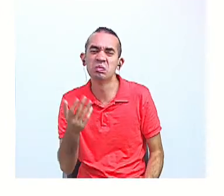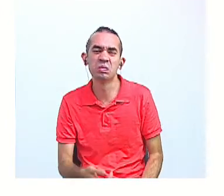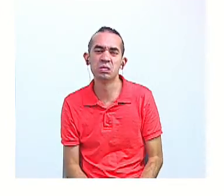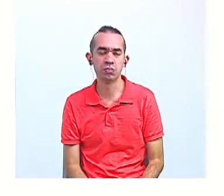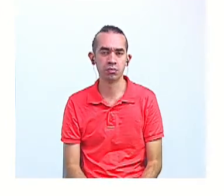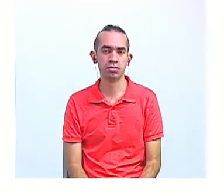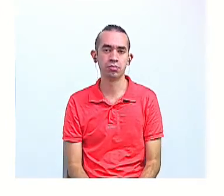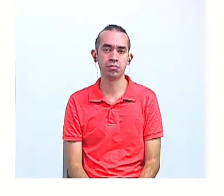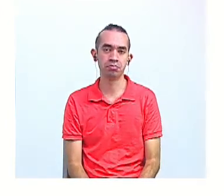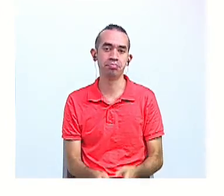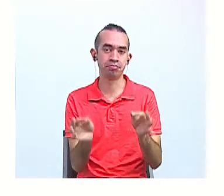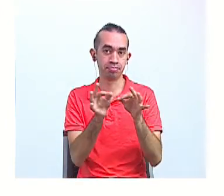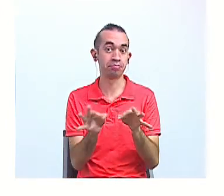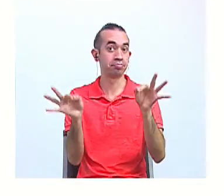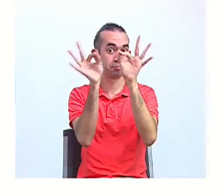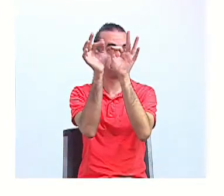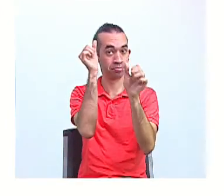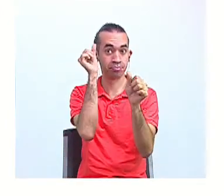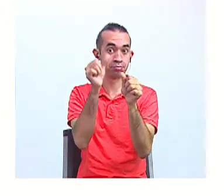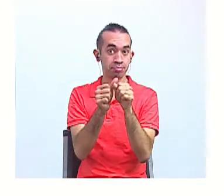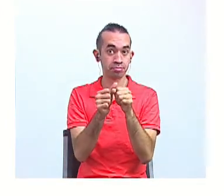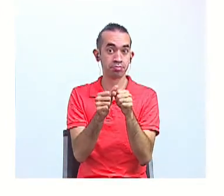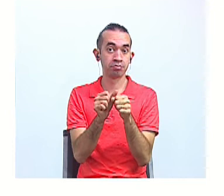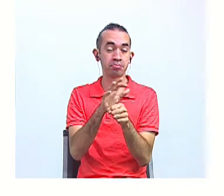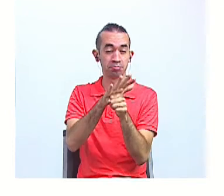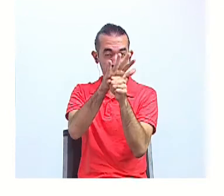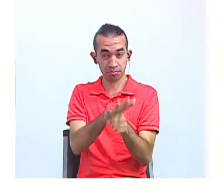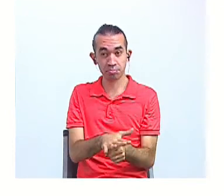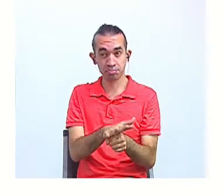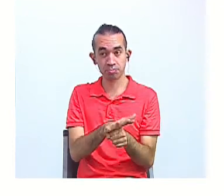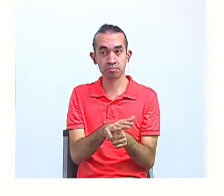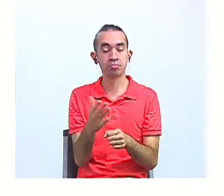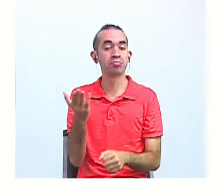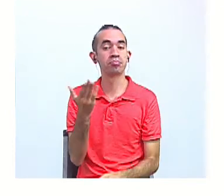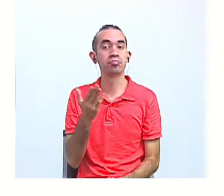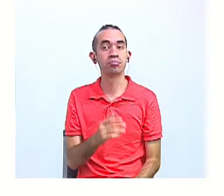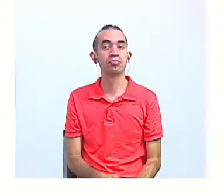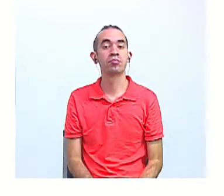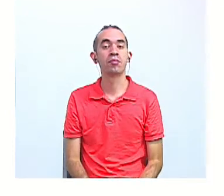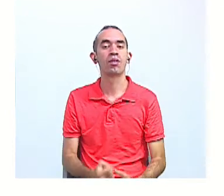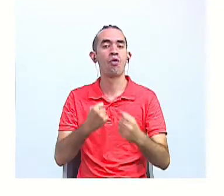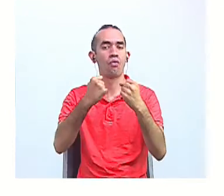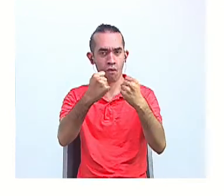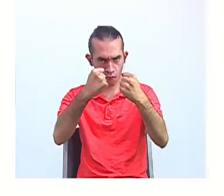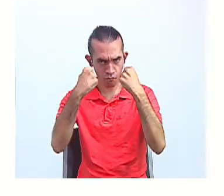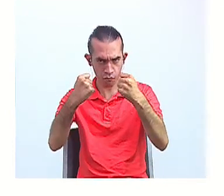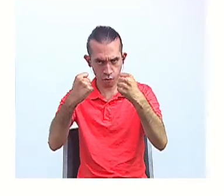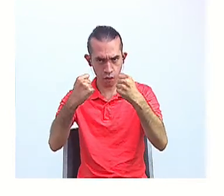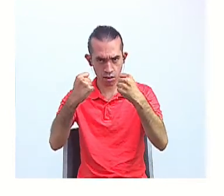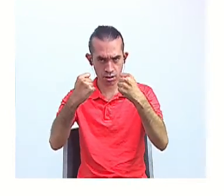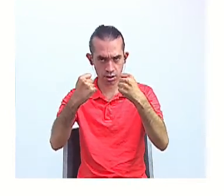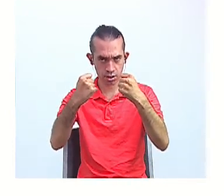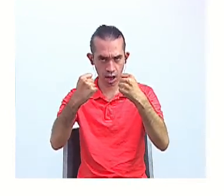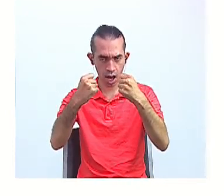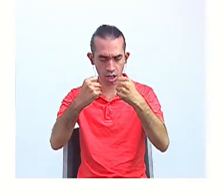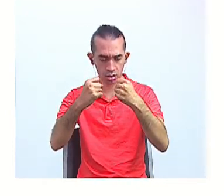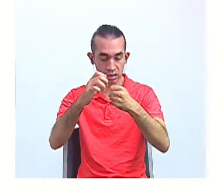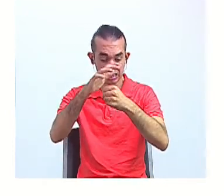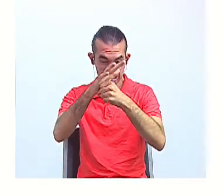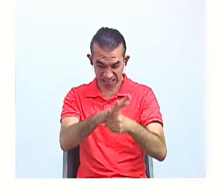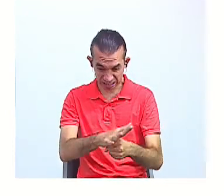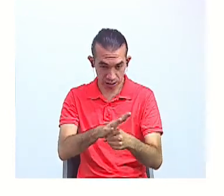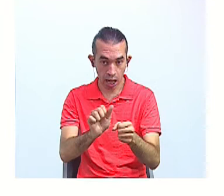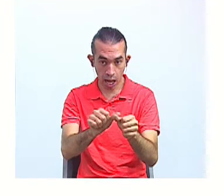importante recordar que la presión se define como la fuerza que se ejerce por unidad de